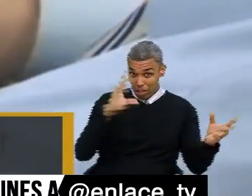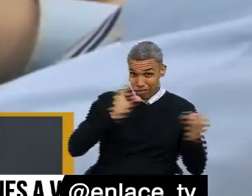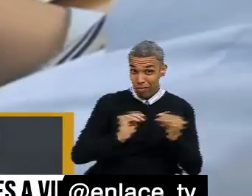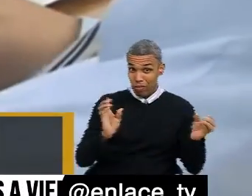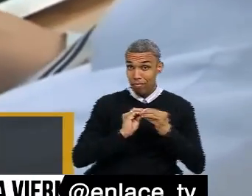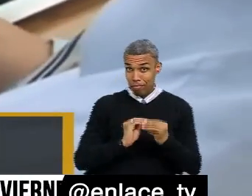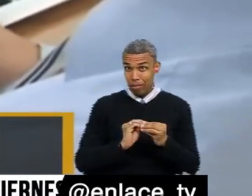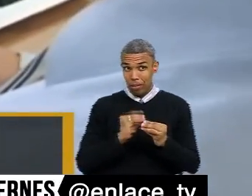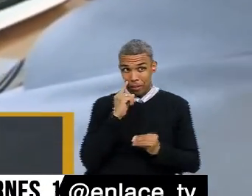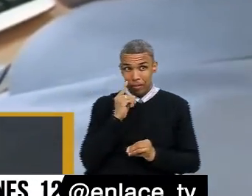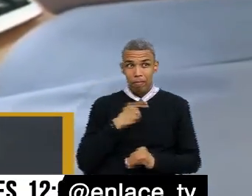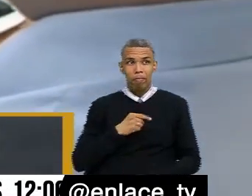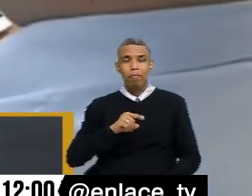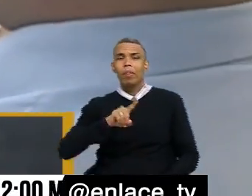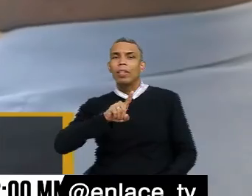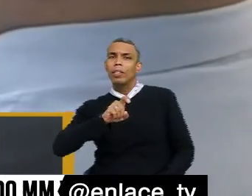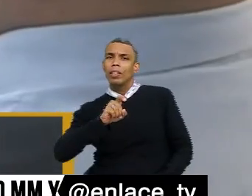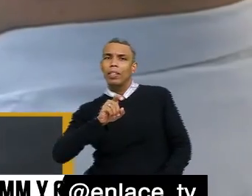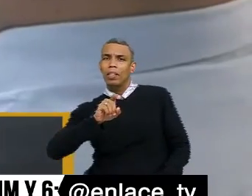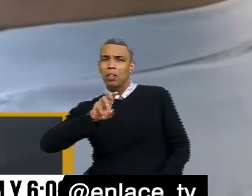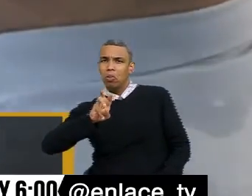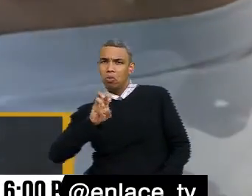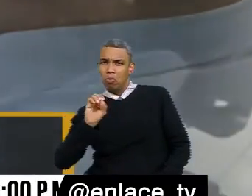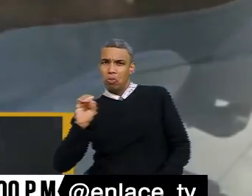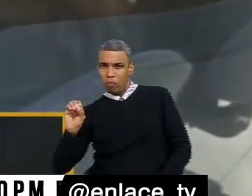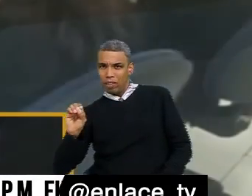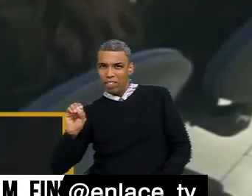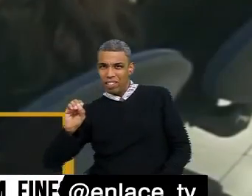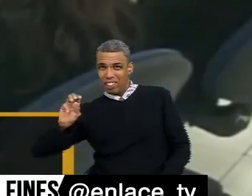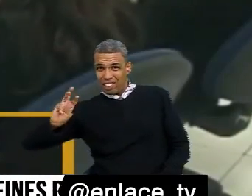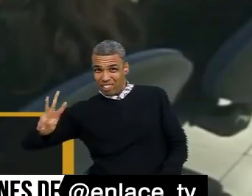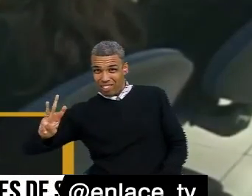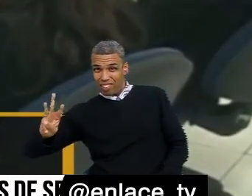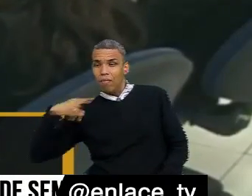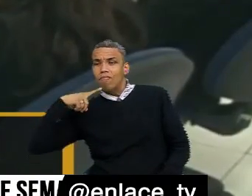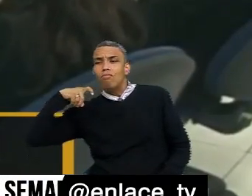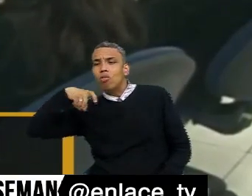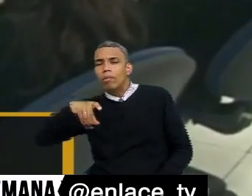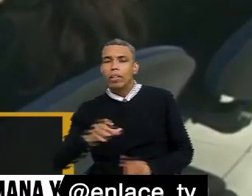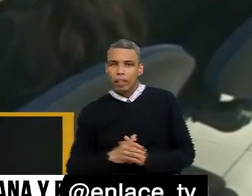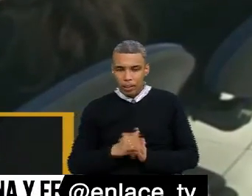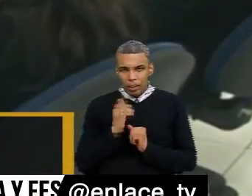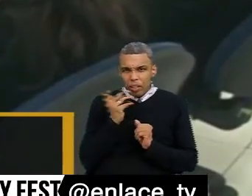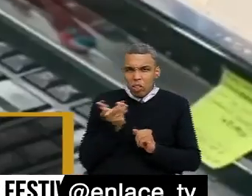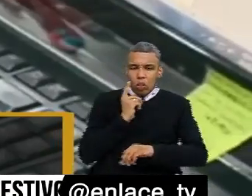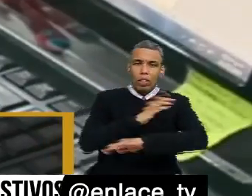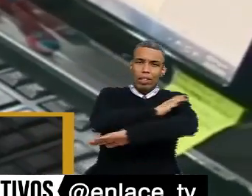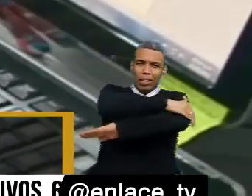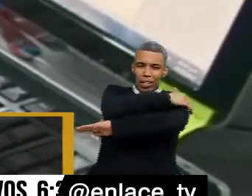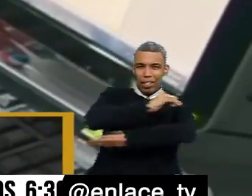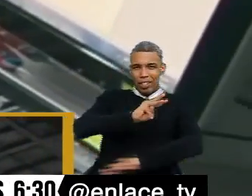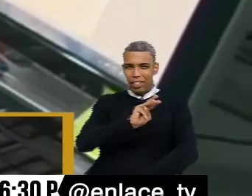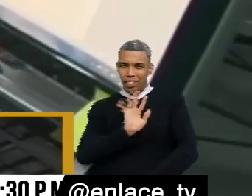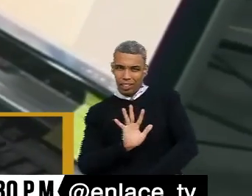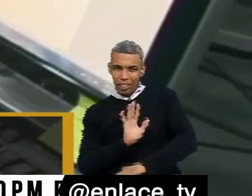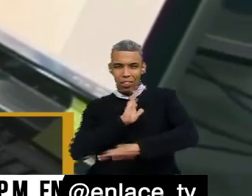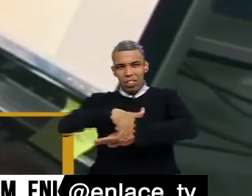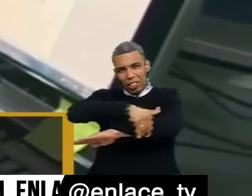teléfono 68003 de Bucaramanga. CETICS está ubicado en la calle 35, número